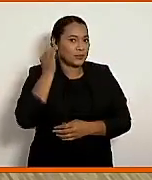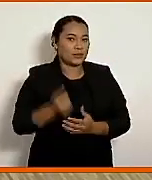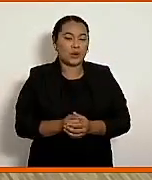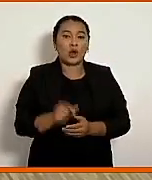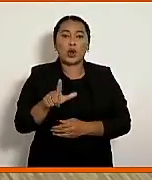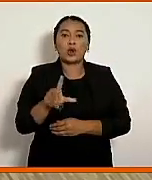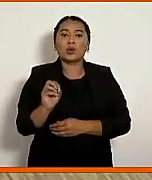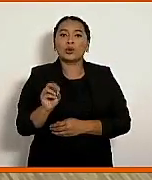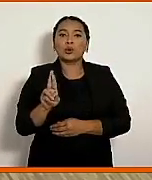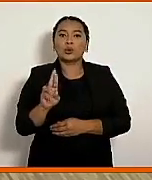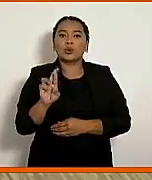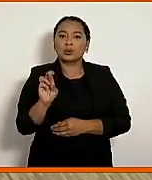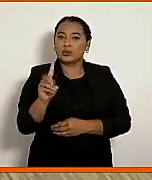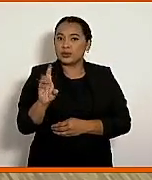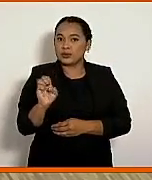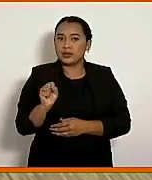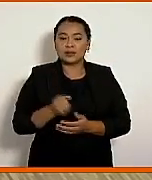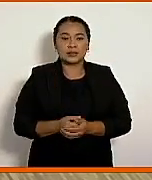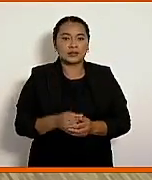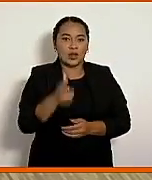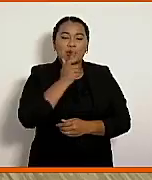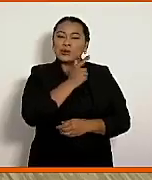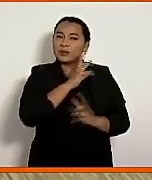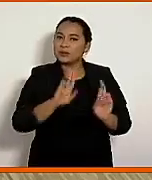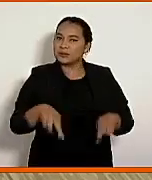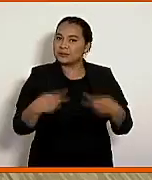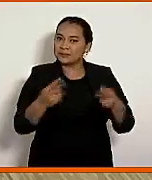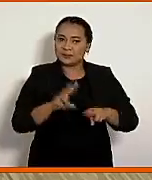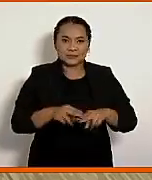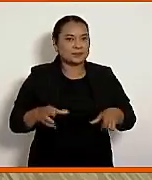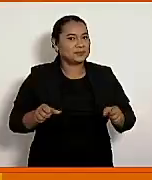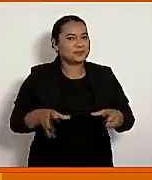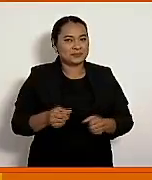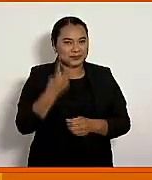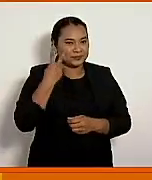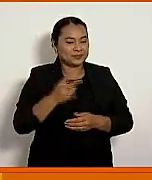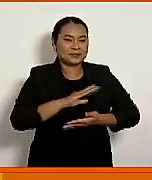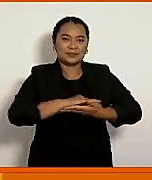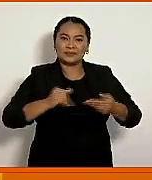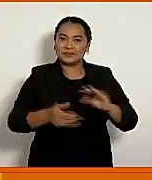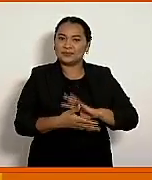Juticalpa, a quien Loto le hizo un regalo. Veamos más de su historia.